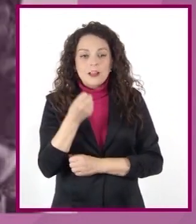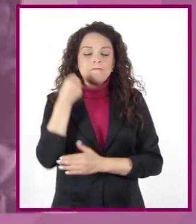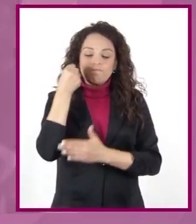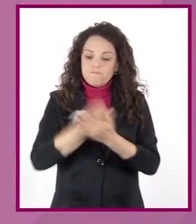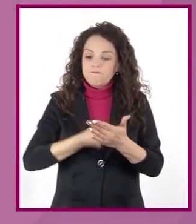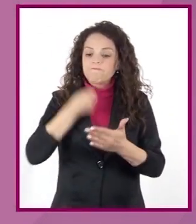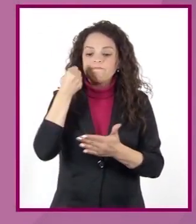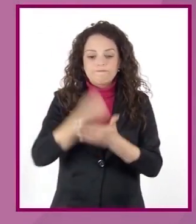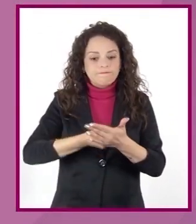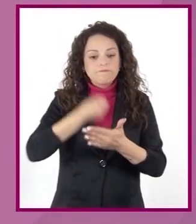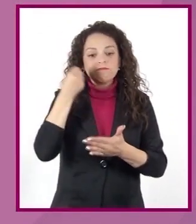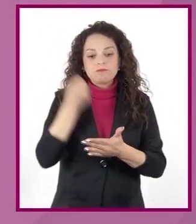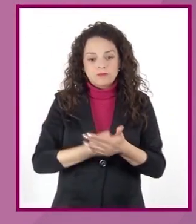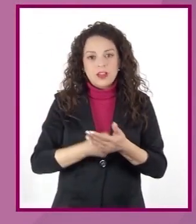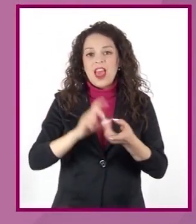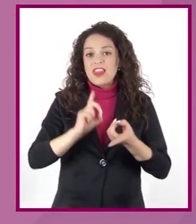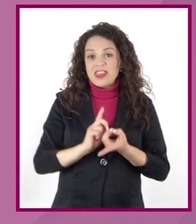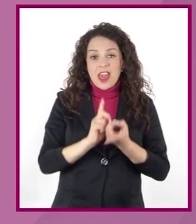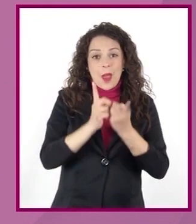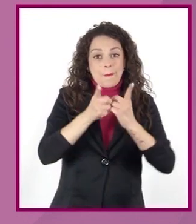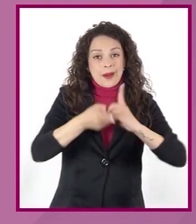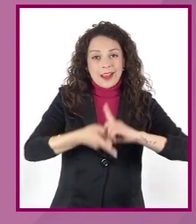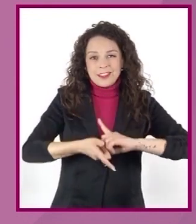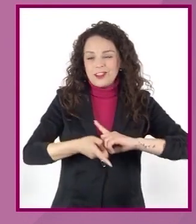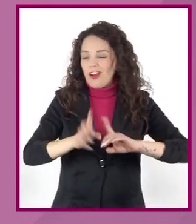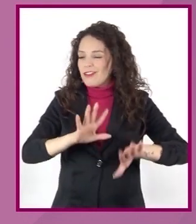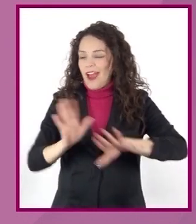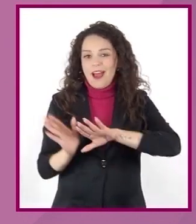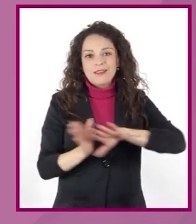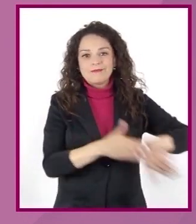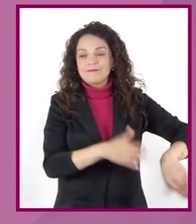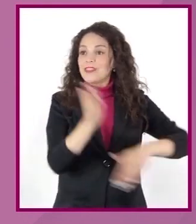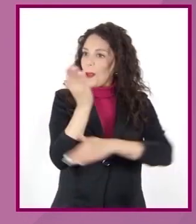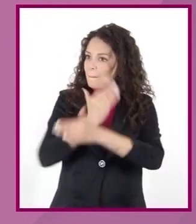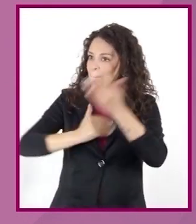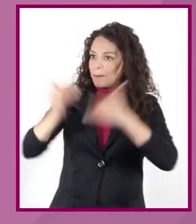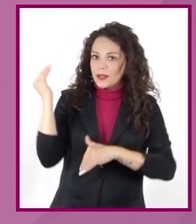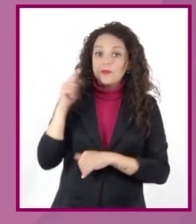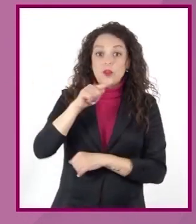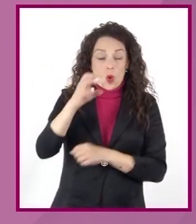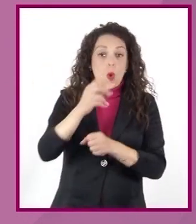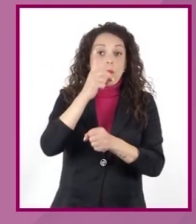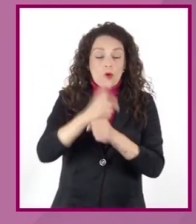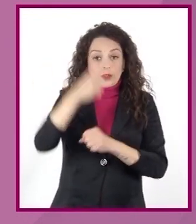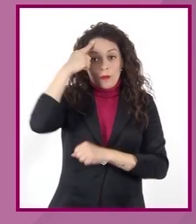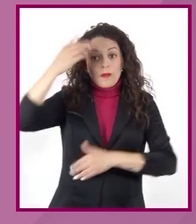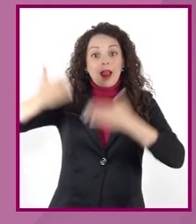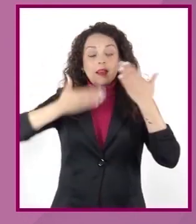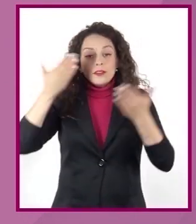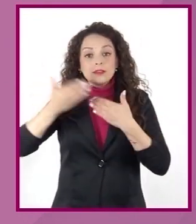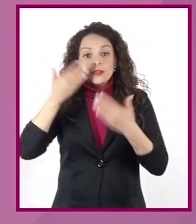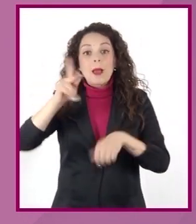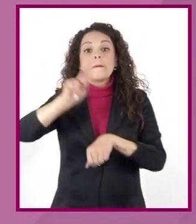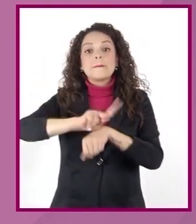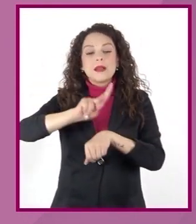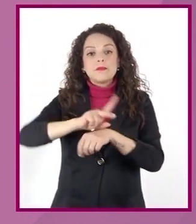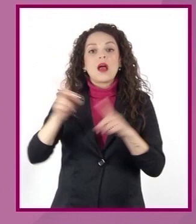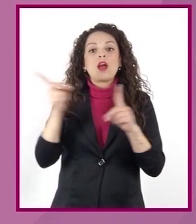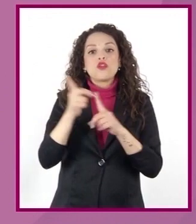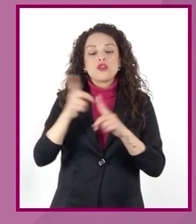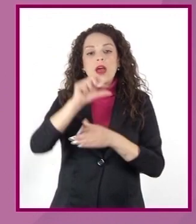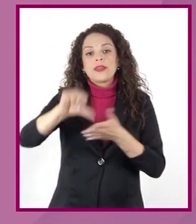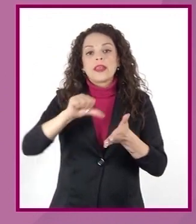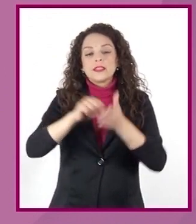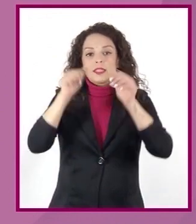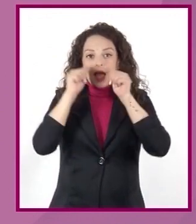depresión. Llegó una oportunidad de estudiar la preparatoria. Lo hizo en el Centro de Atención para